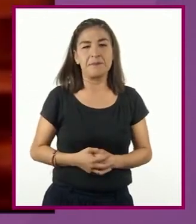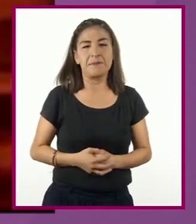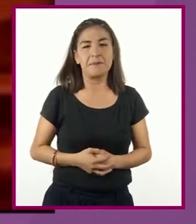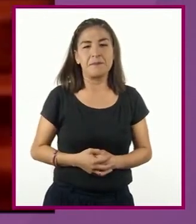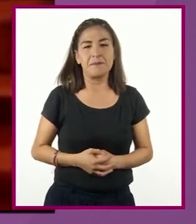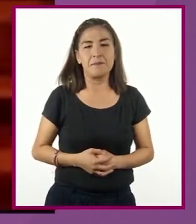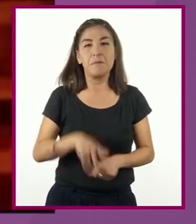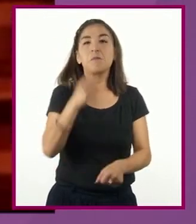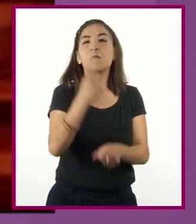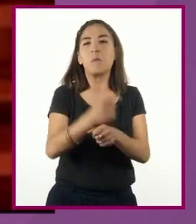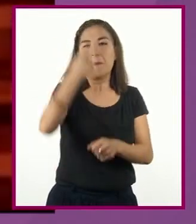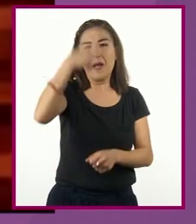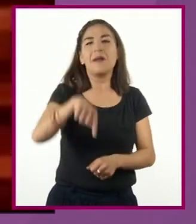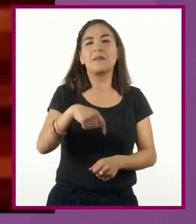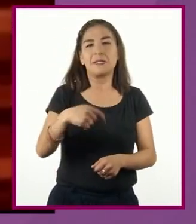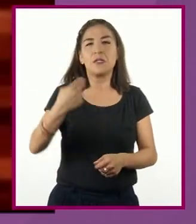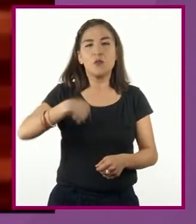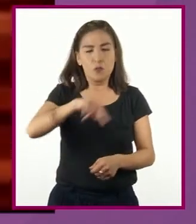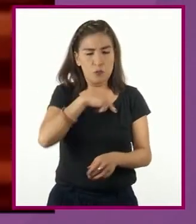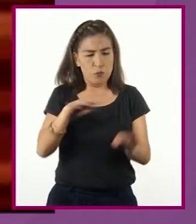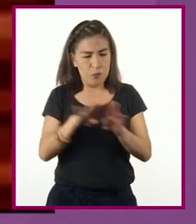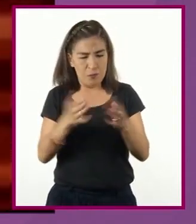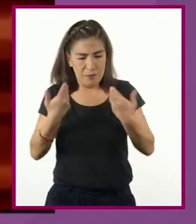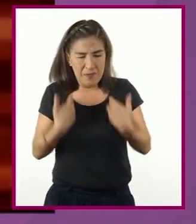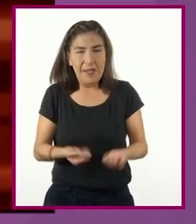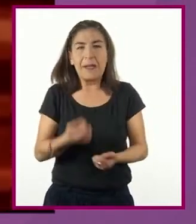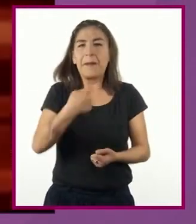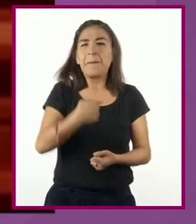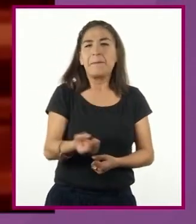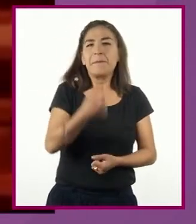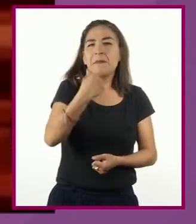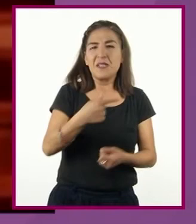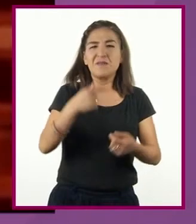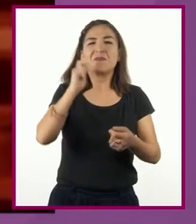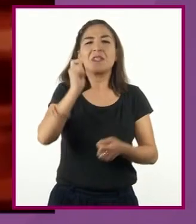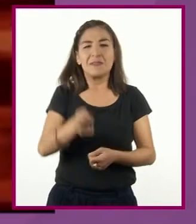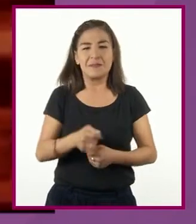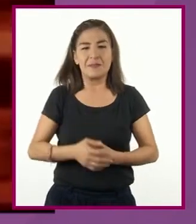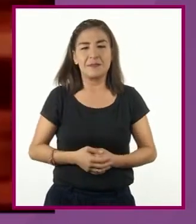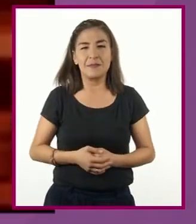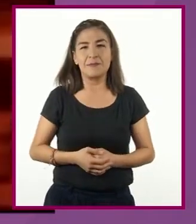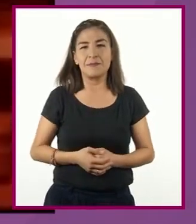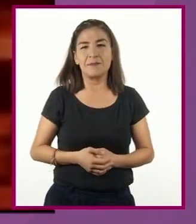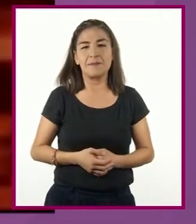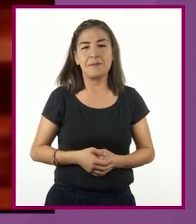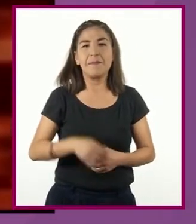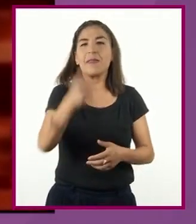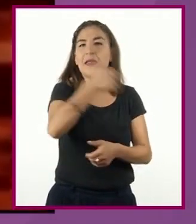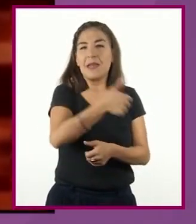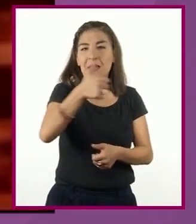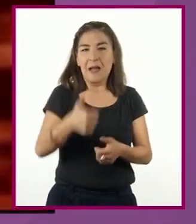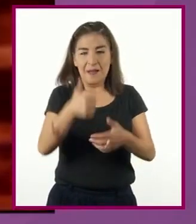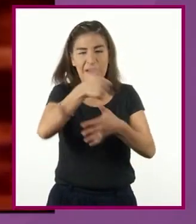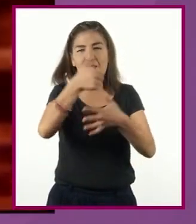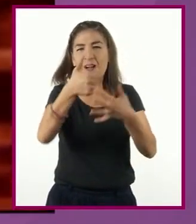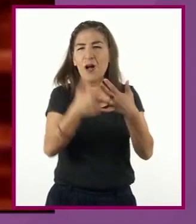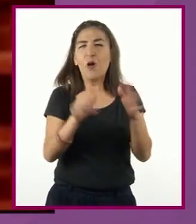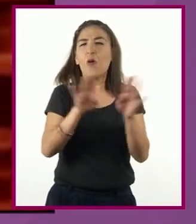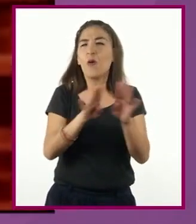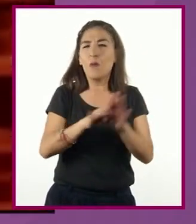poder entendernos a nosotros. Nos explicamos a partir de estos símbolos. Cada uno de nosotros nos